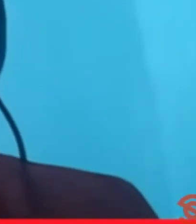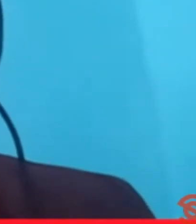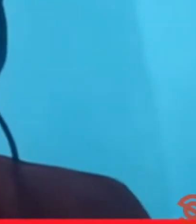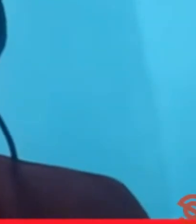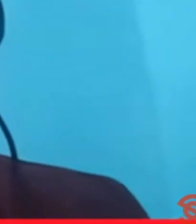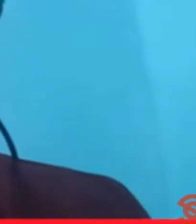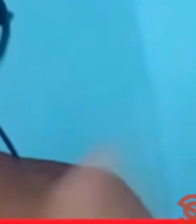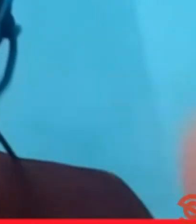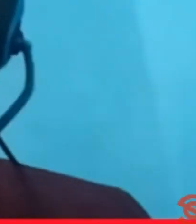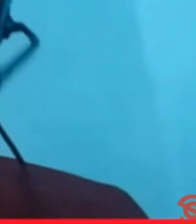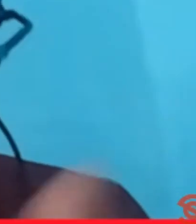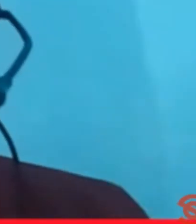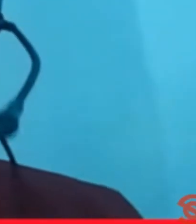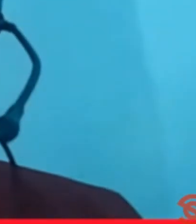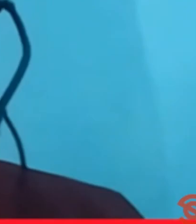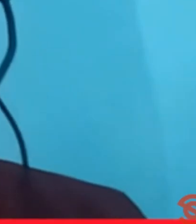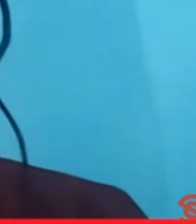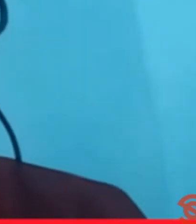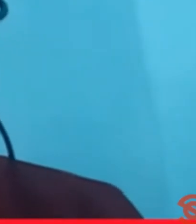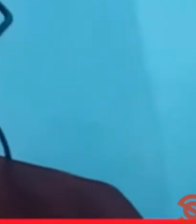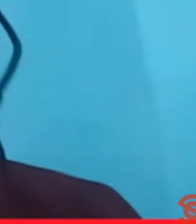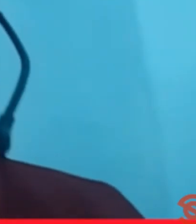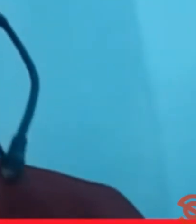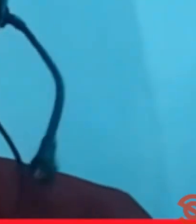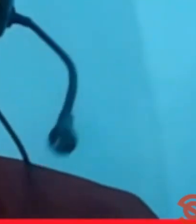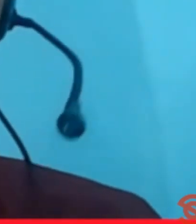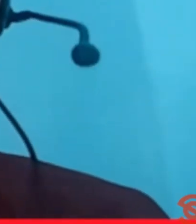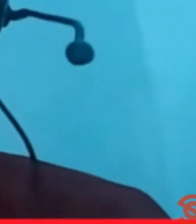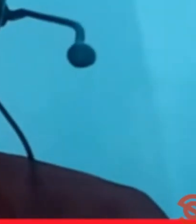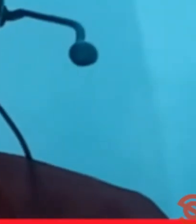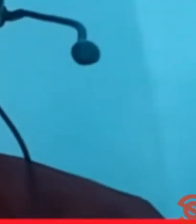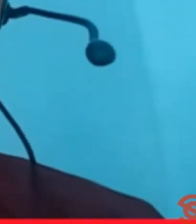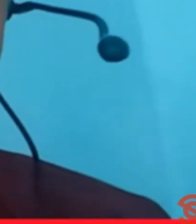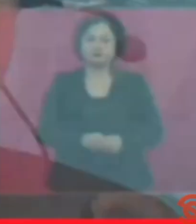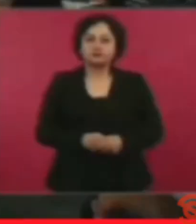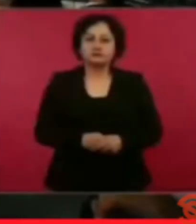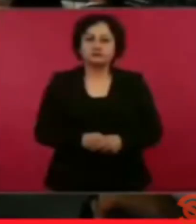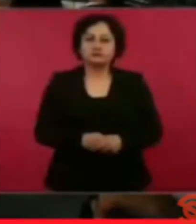el clip 16, hay que mantenerlo, por favor, don David.